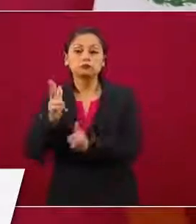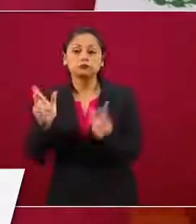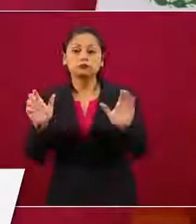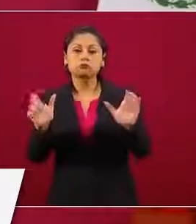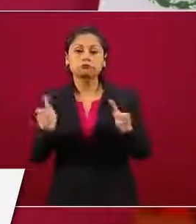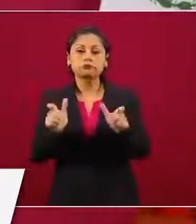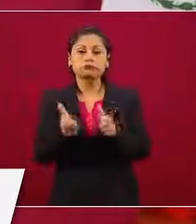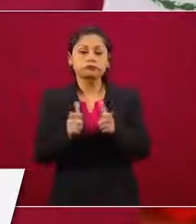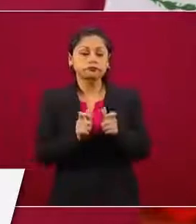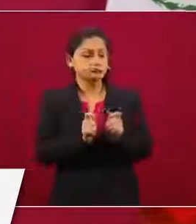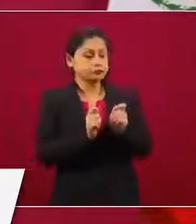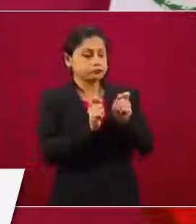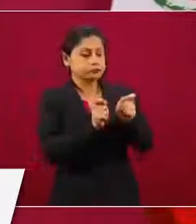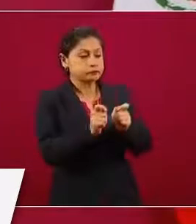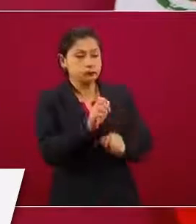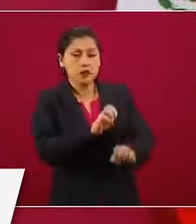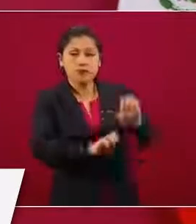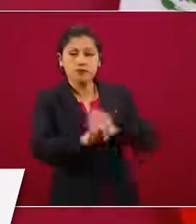empresas.